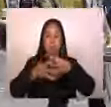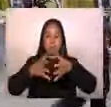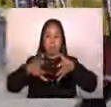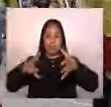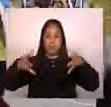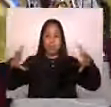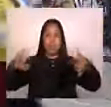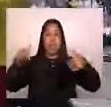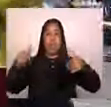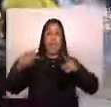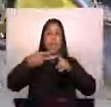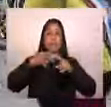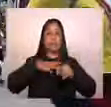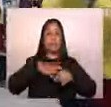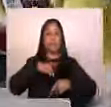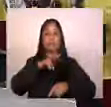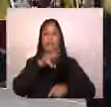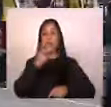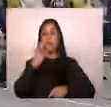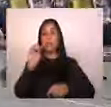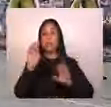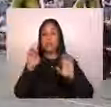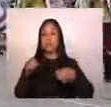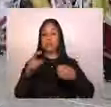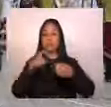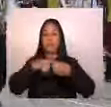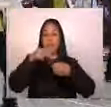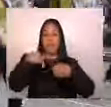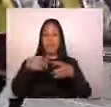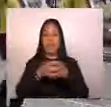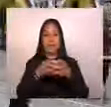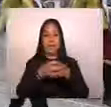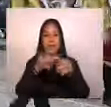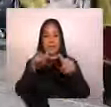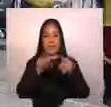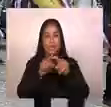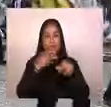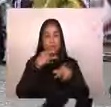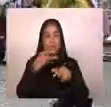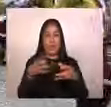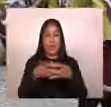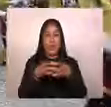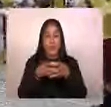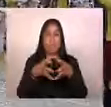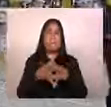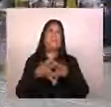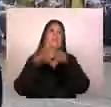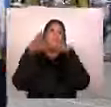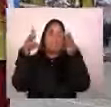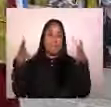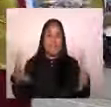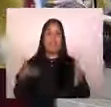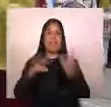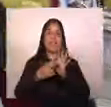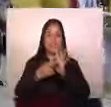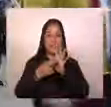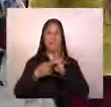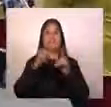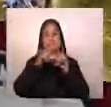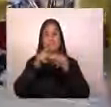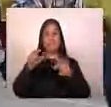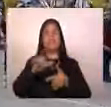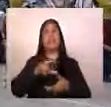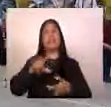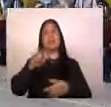creciendo hasta llegar a tener más de 200 integrantes en sus filas, siendo una de las bandas más grandes y reconocidas